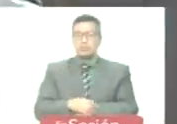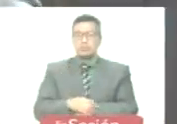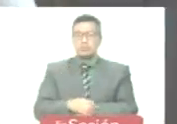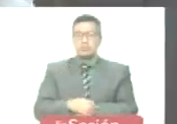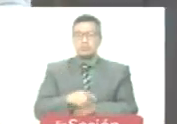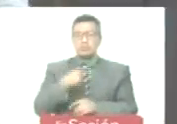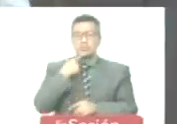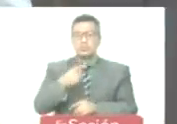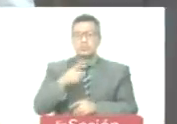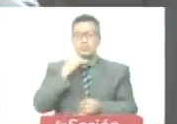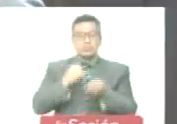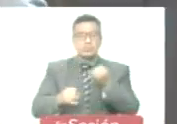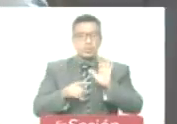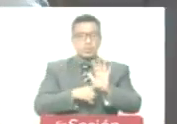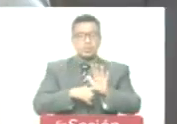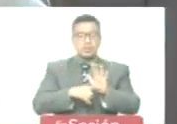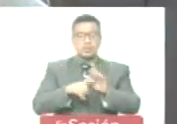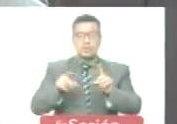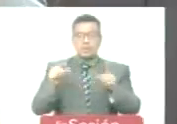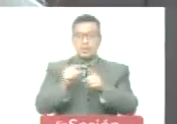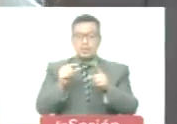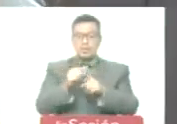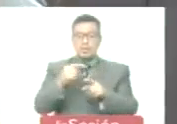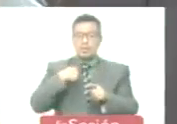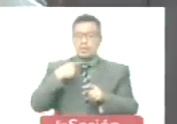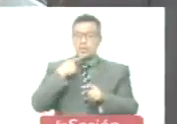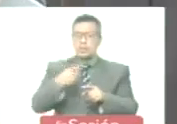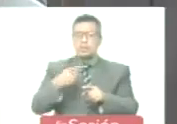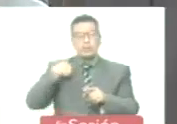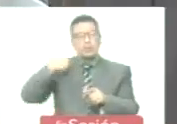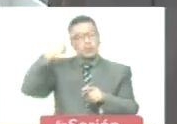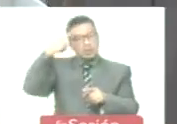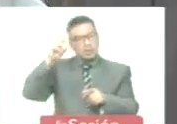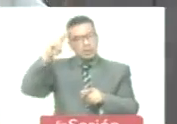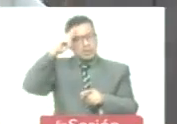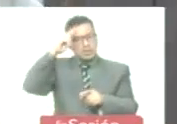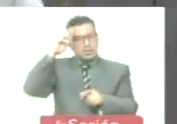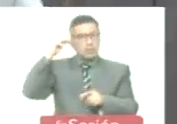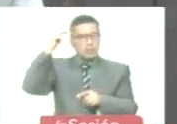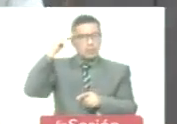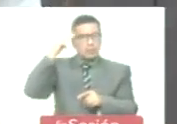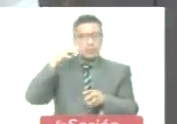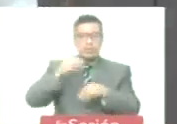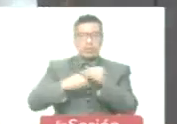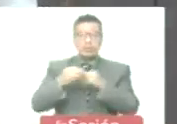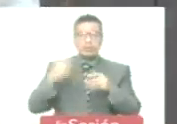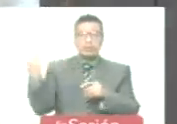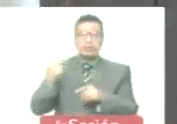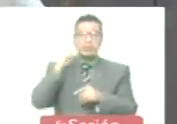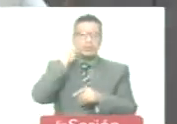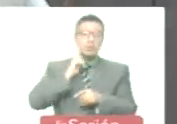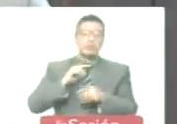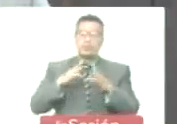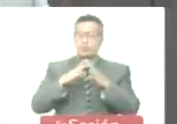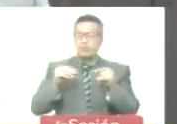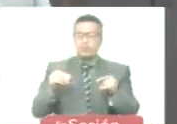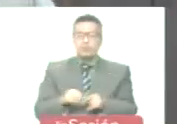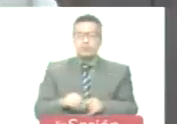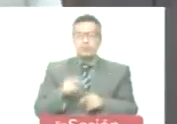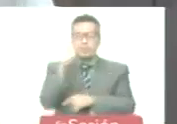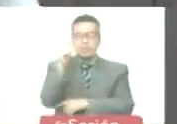dicho esto, concluye mi derecho a palabra señalando que ojalá que respetemos la memoria de lo que nos dejó Bolívar. Es todo, señor presidente,